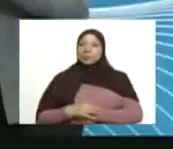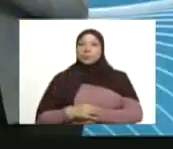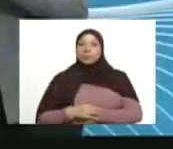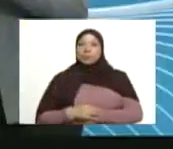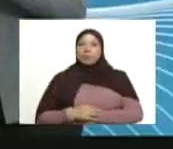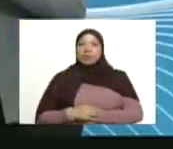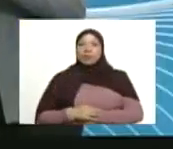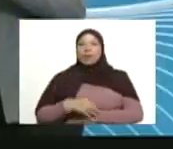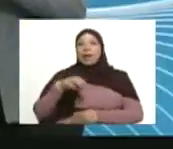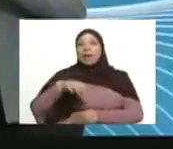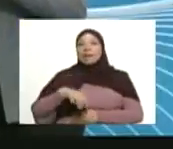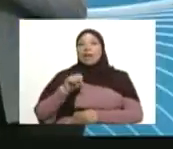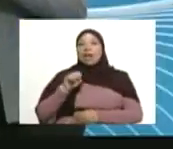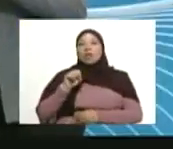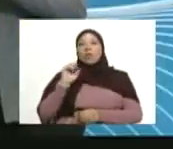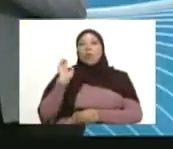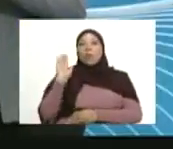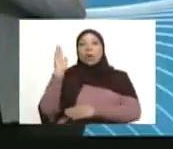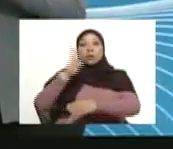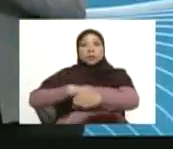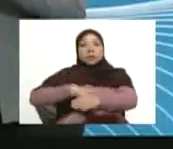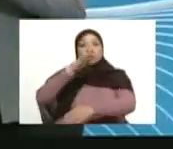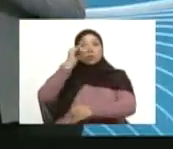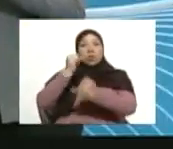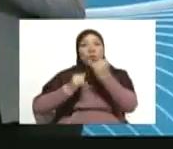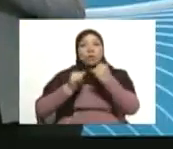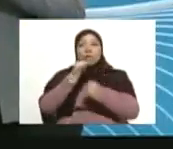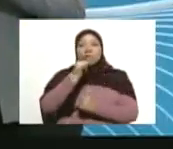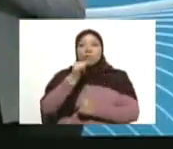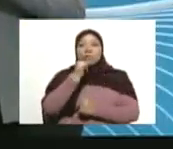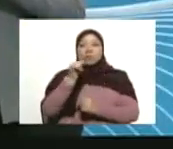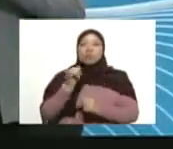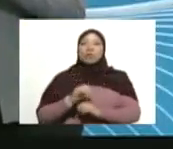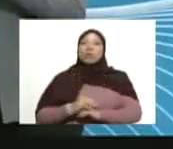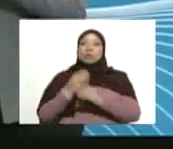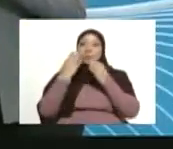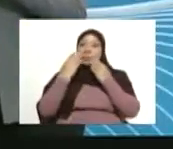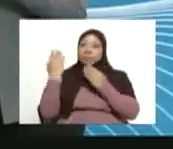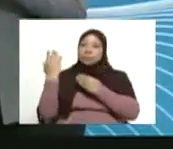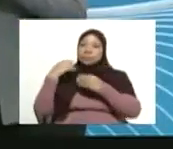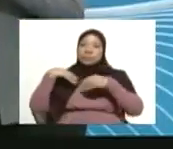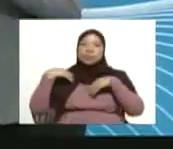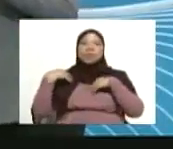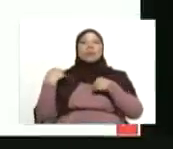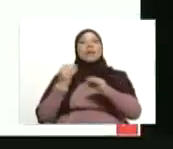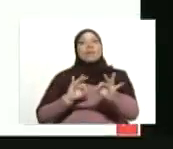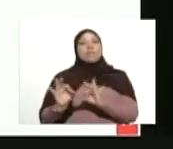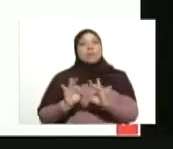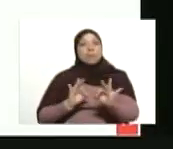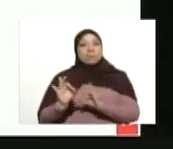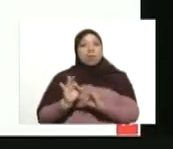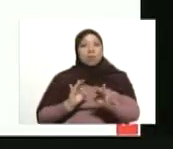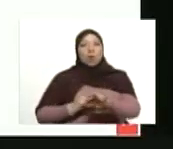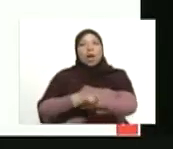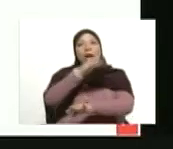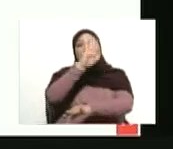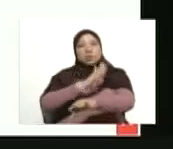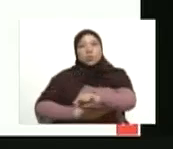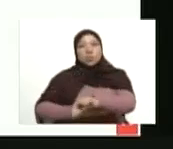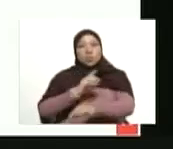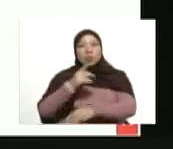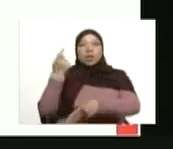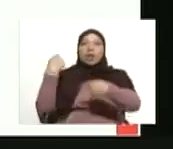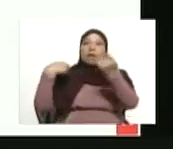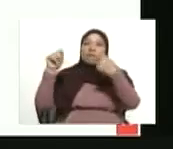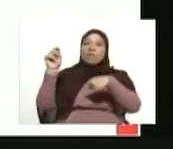Hablamos del estado de Anzoátegui y revisamos el portal de Últimas Noticias y lo vemos allí. Dice, se prepara Anzoátegui para la segunda Feria